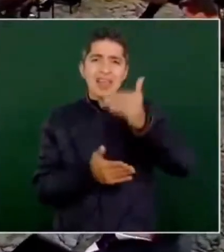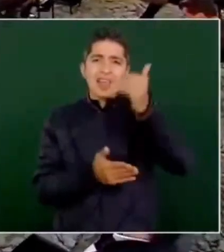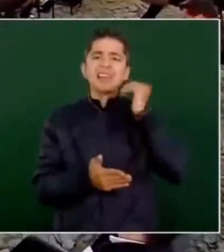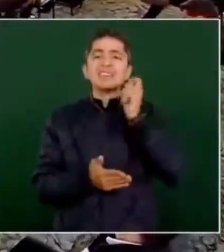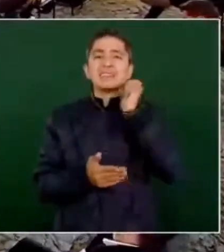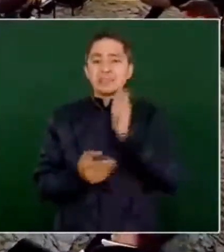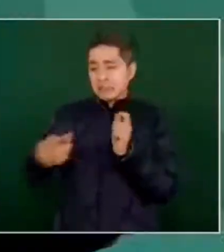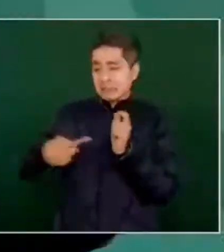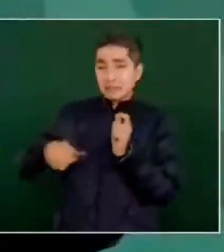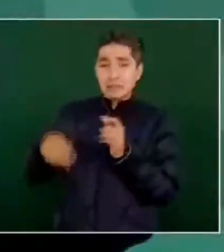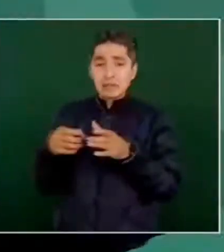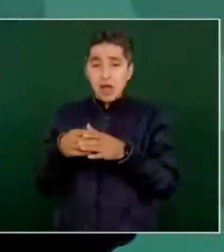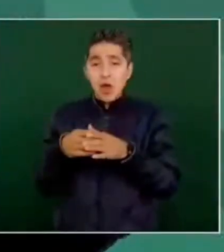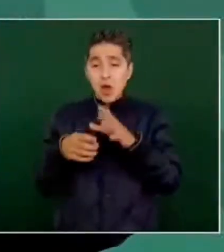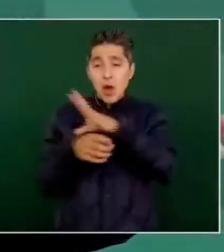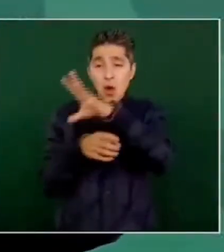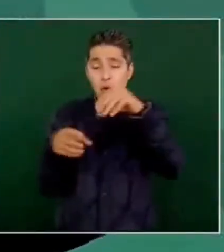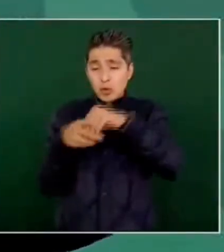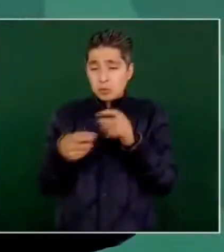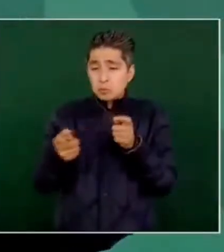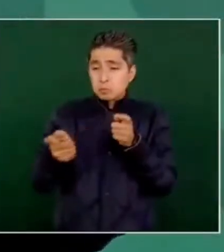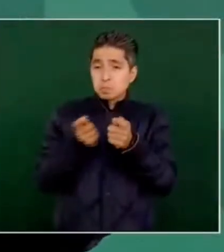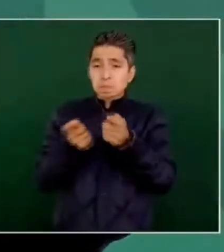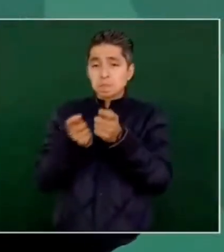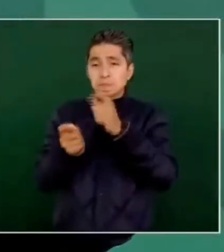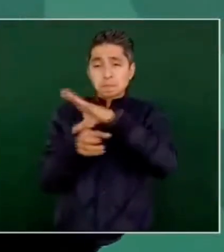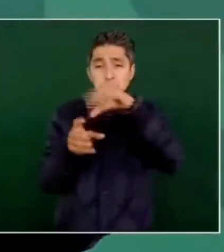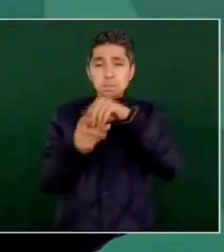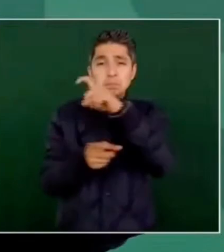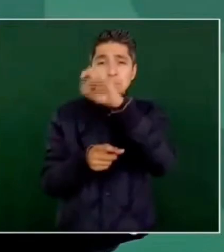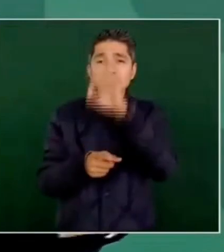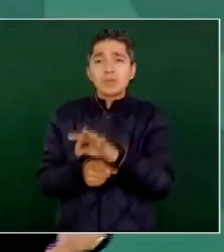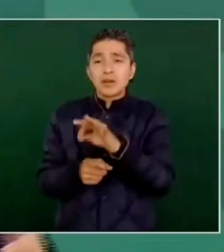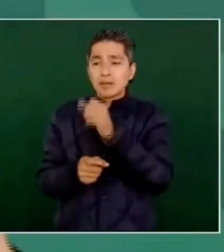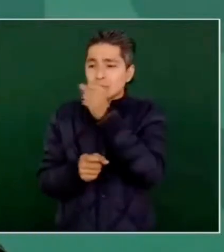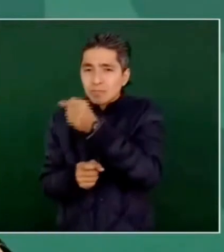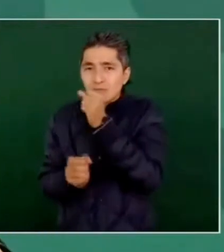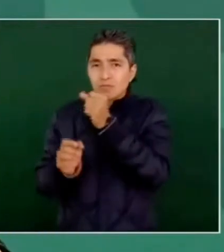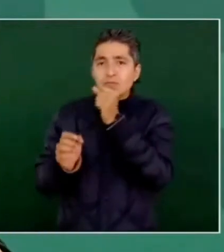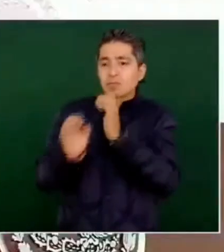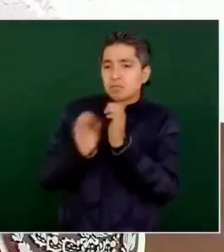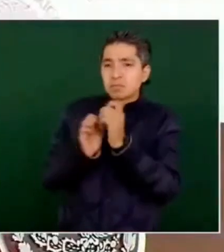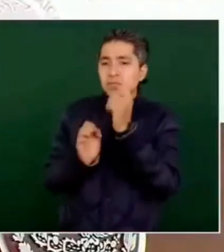control absoluto de los medios de información.